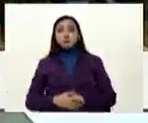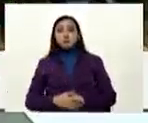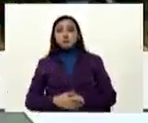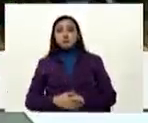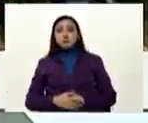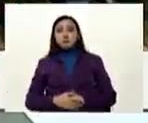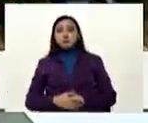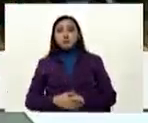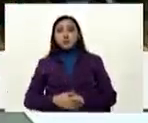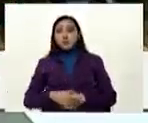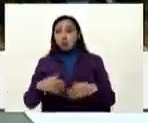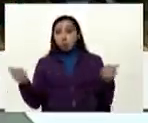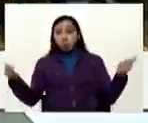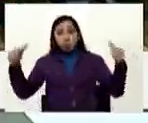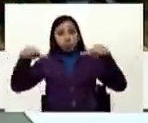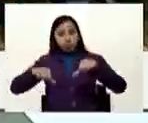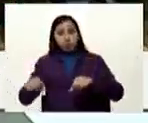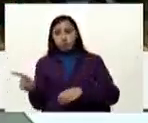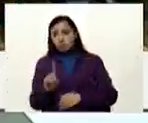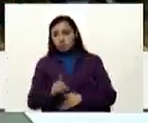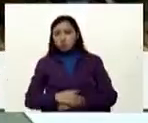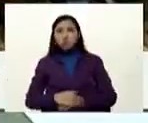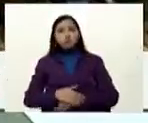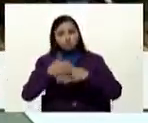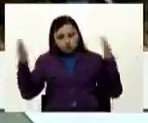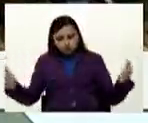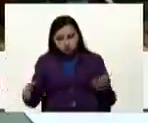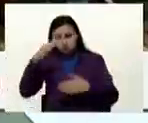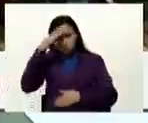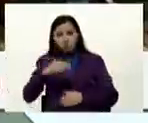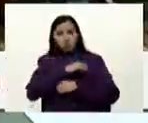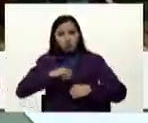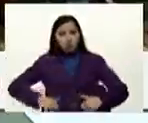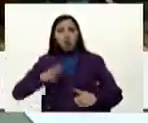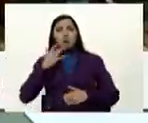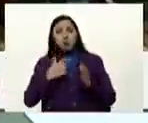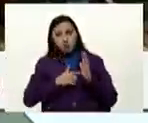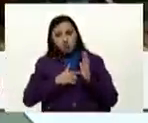caiga. Tremendo ejemplo nos ha dado la Fuerza Armada Nacional Bolivariana.